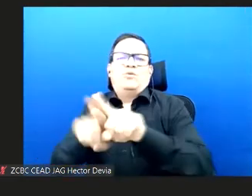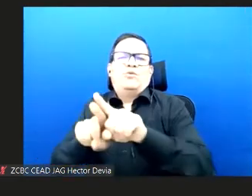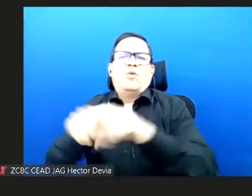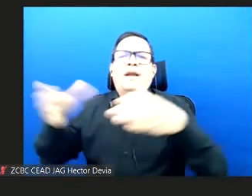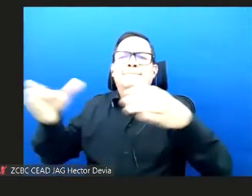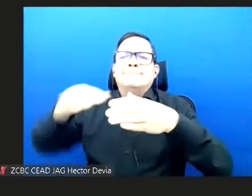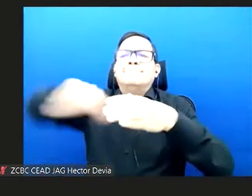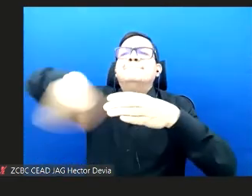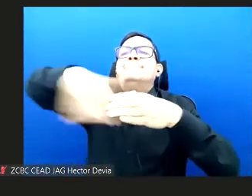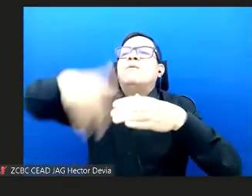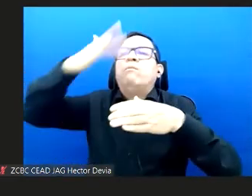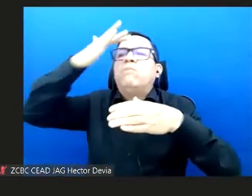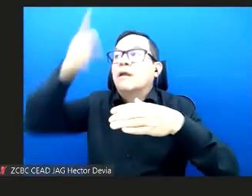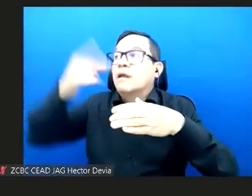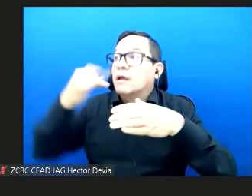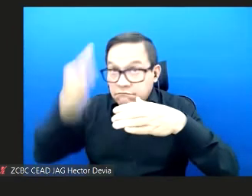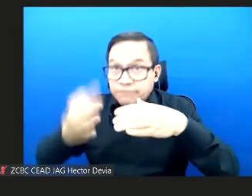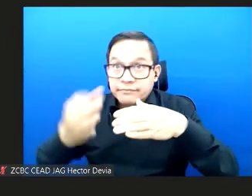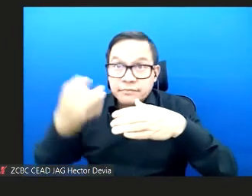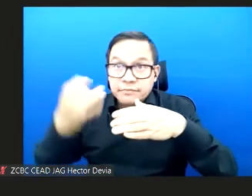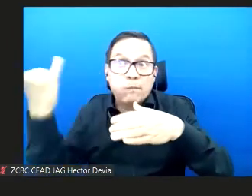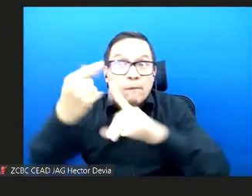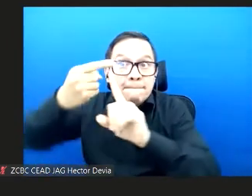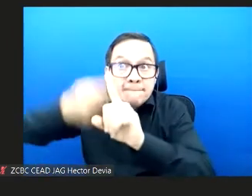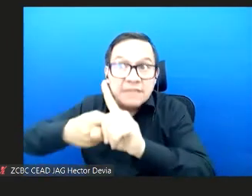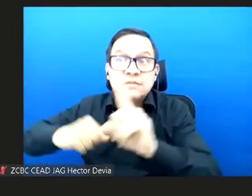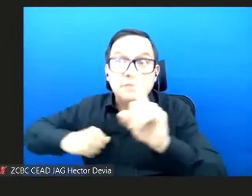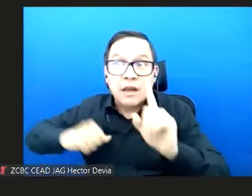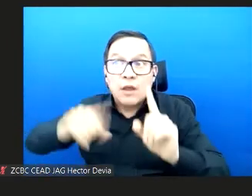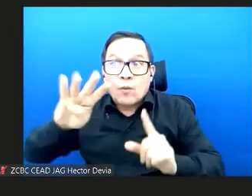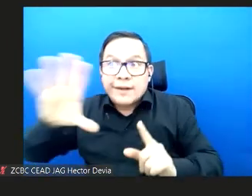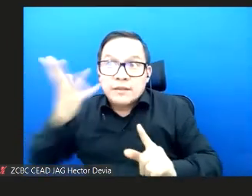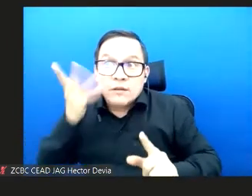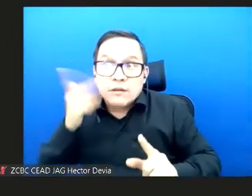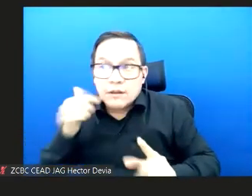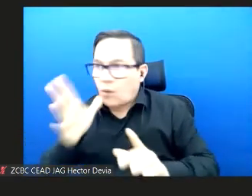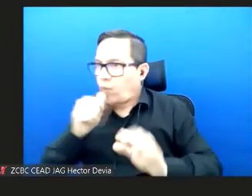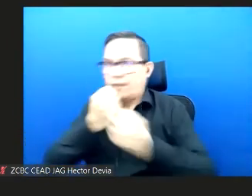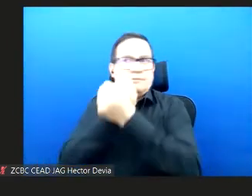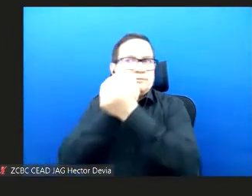¿sí? Entonces, esa es una interpretación que podemos hacer.